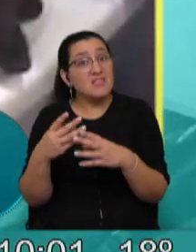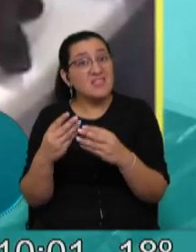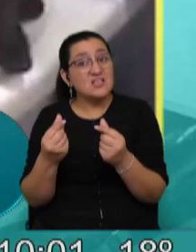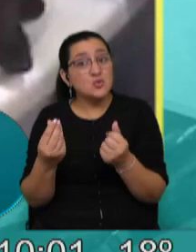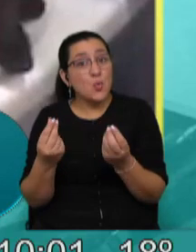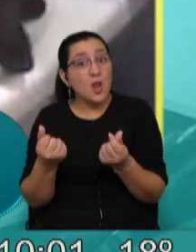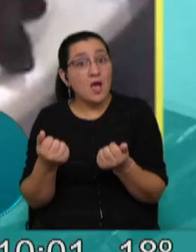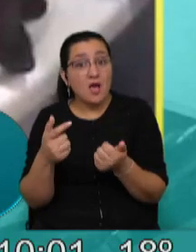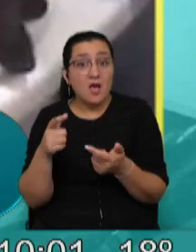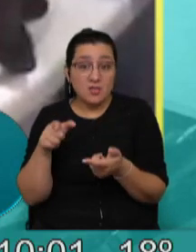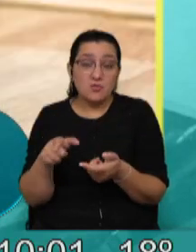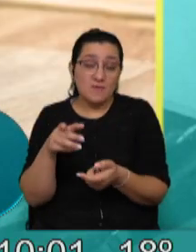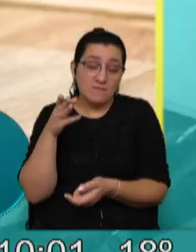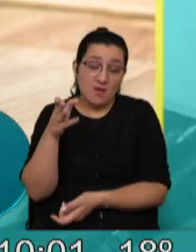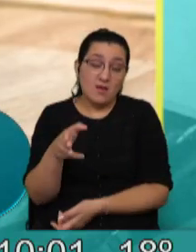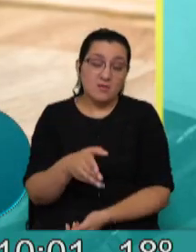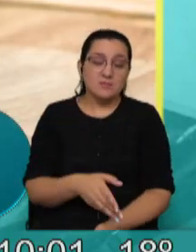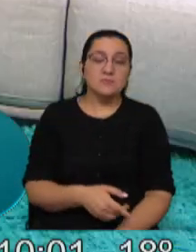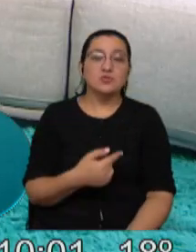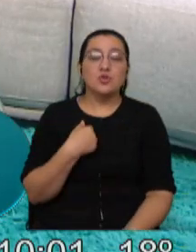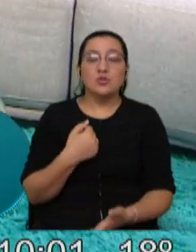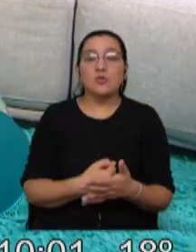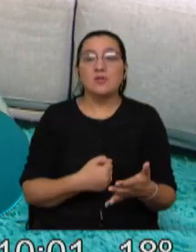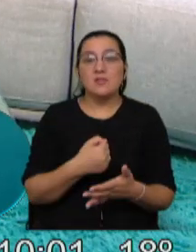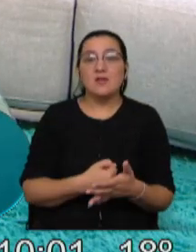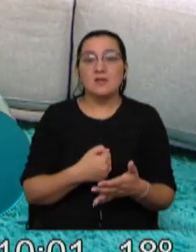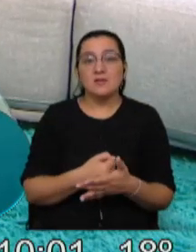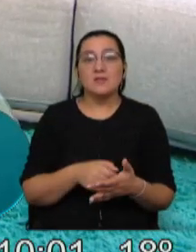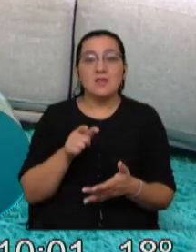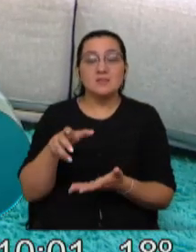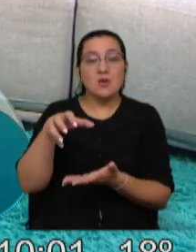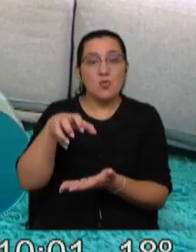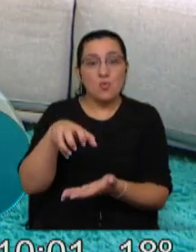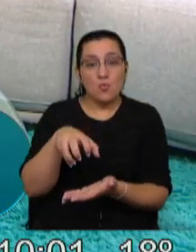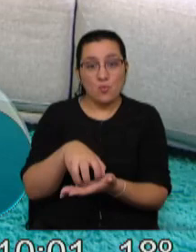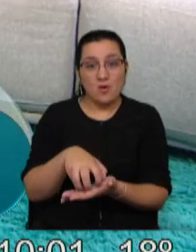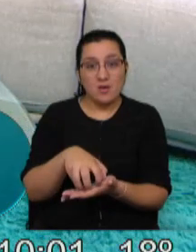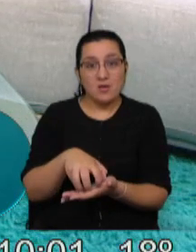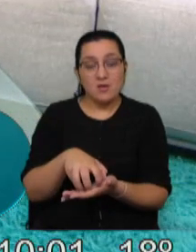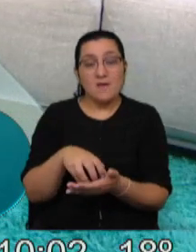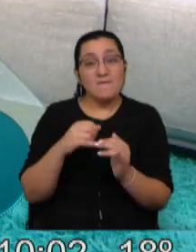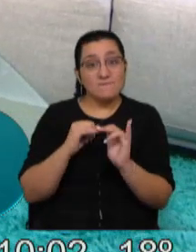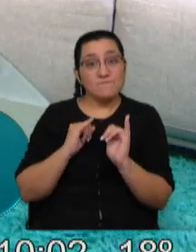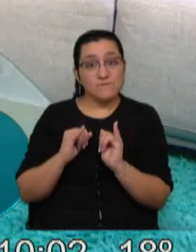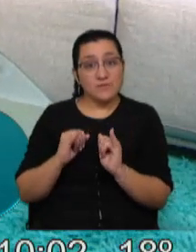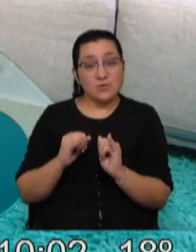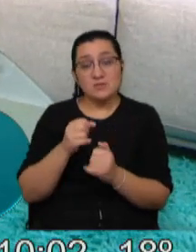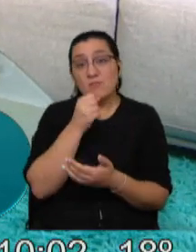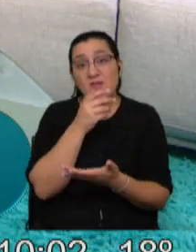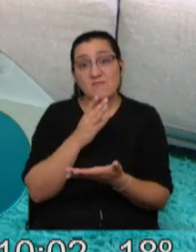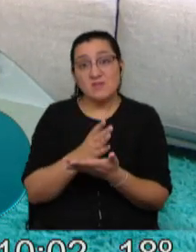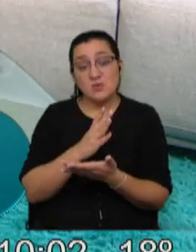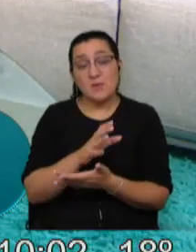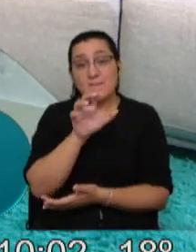pero ahí yo lo que tengo que tratar es de hacer de ese lugar bastante... estable. Sí, y además que sea un beneficio para el perro,